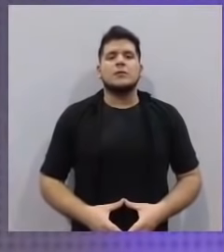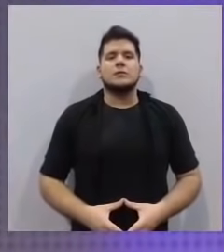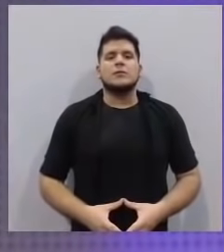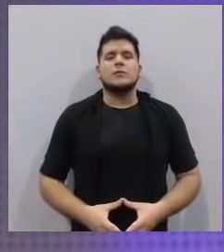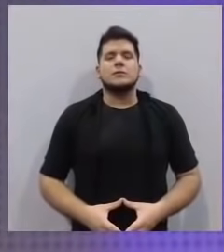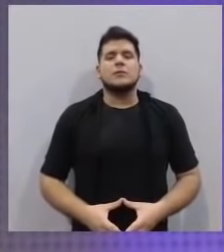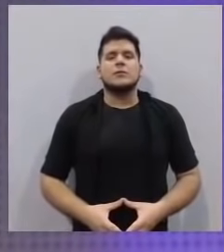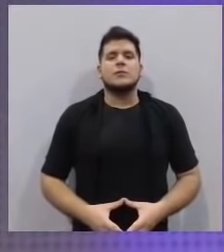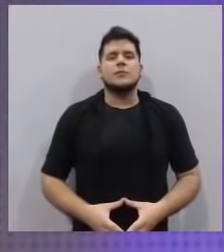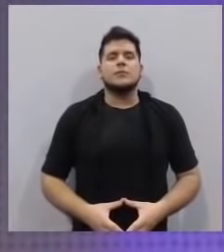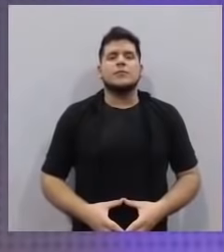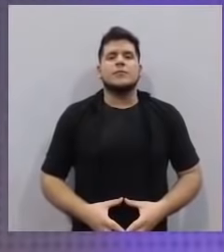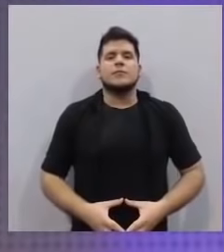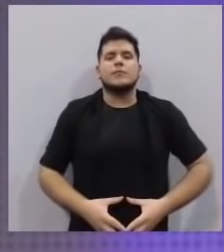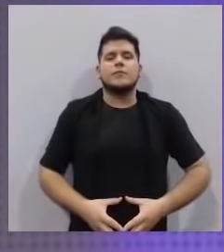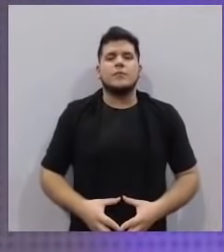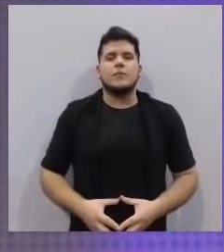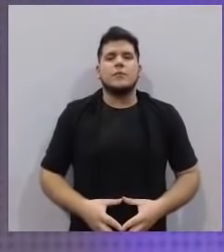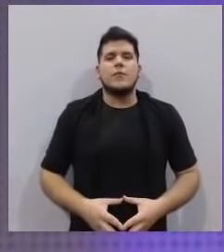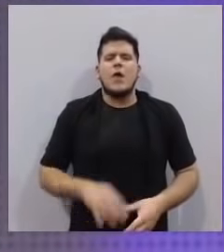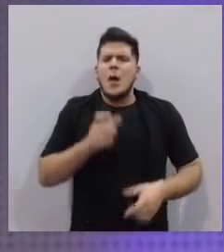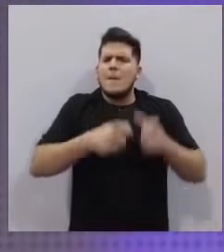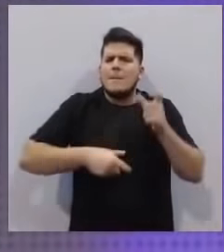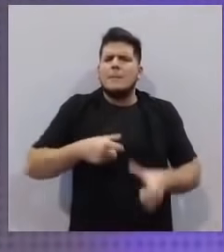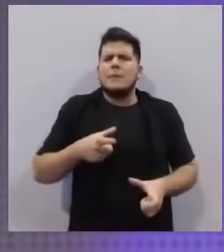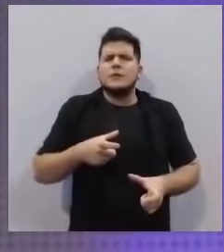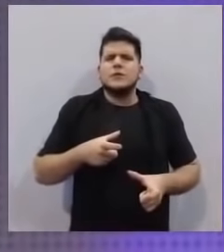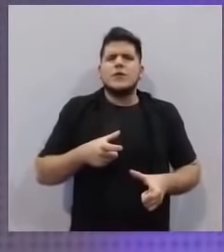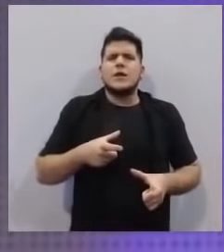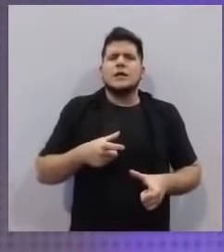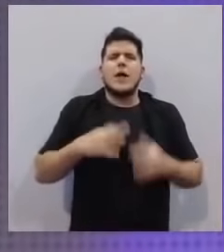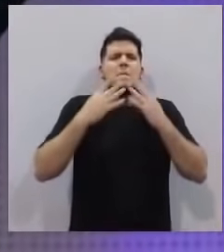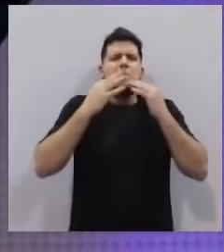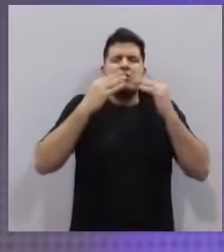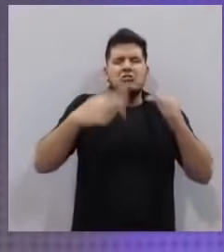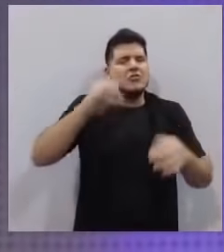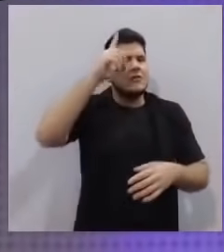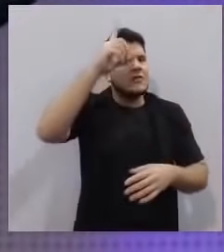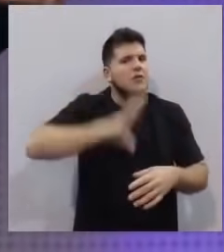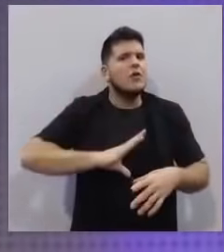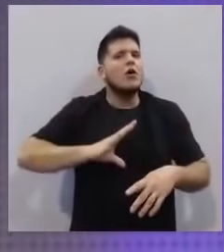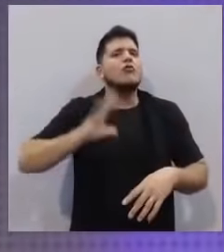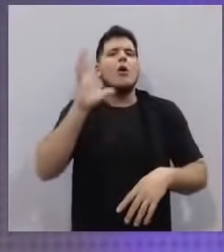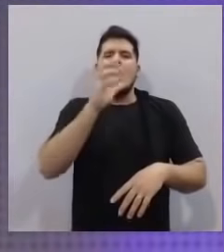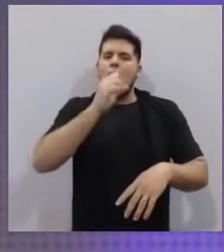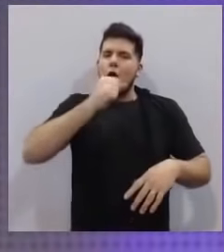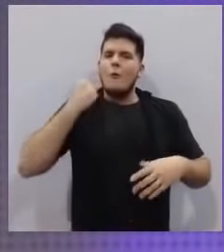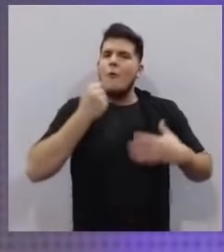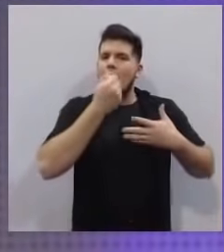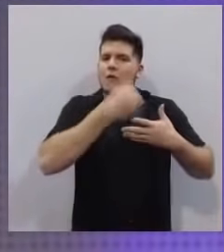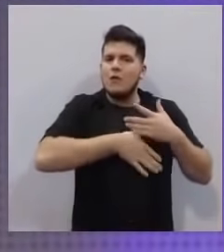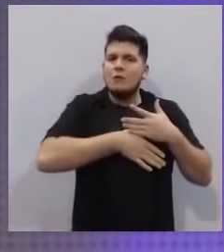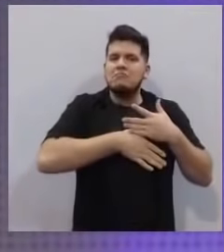bendiciones de dios ha recibido milagros de dios ha sido bendecido con la cobertura de dios